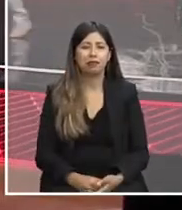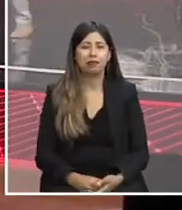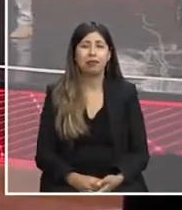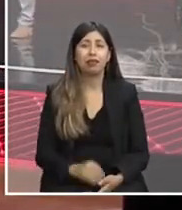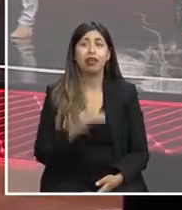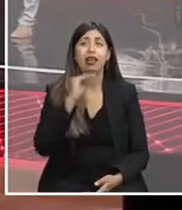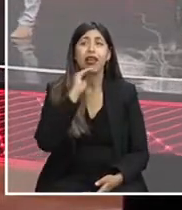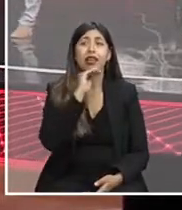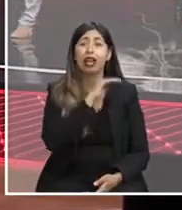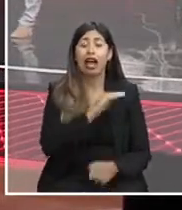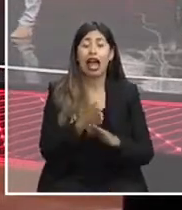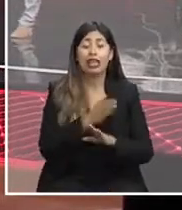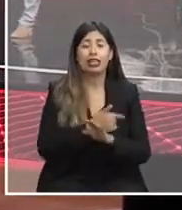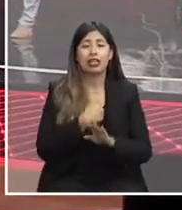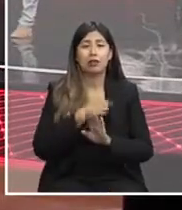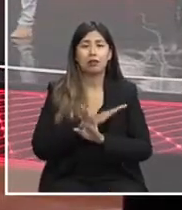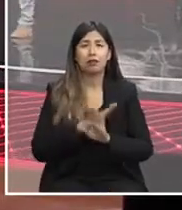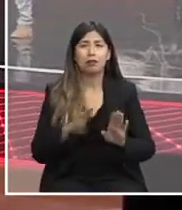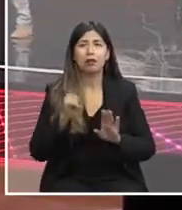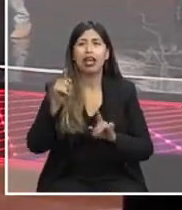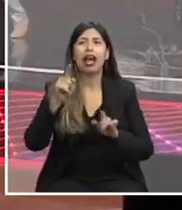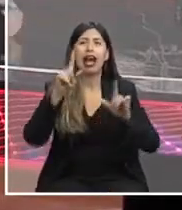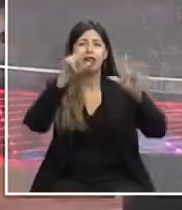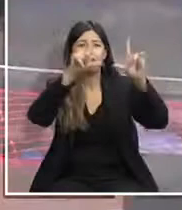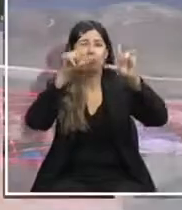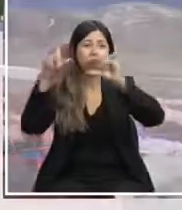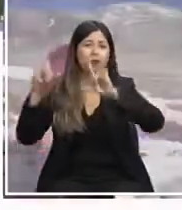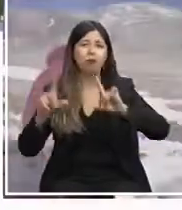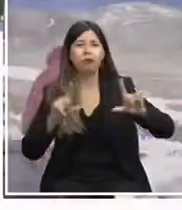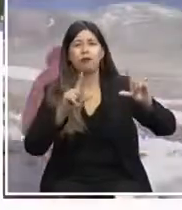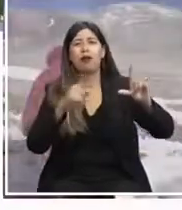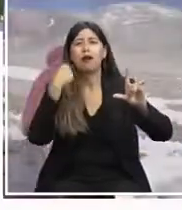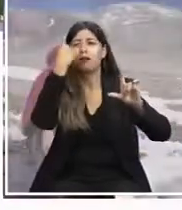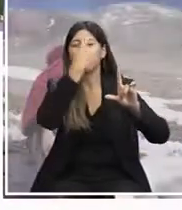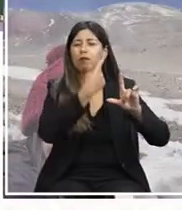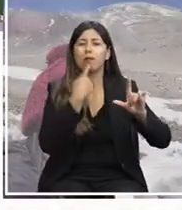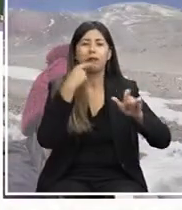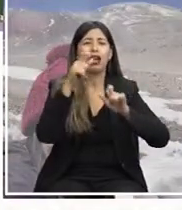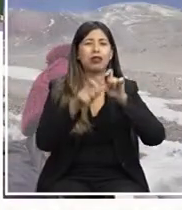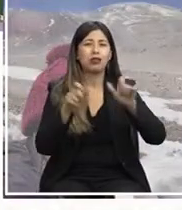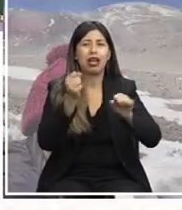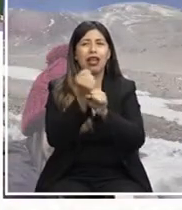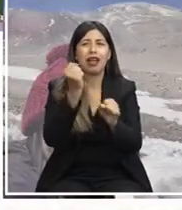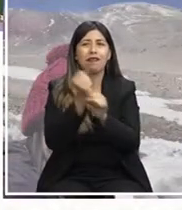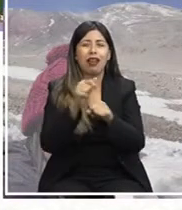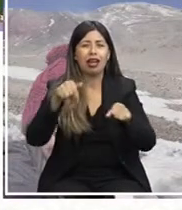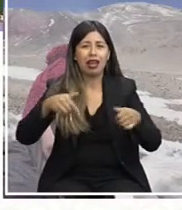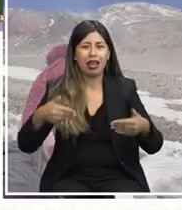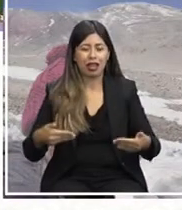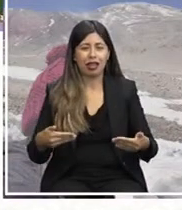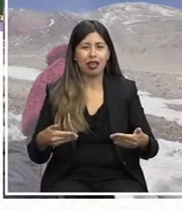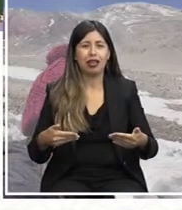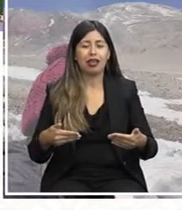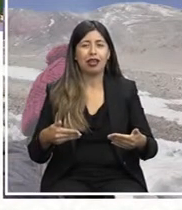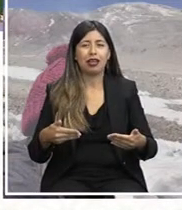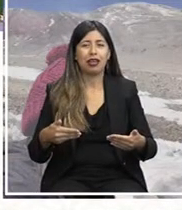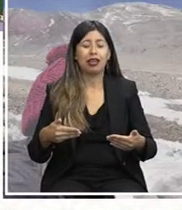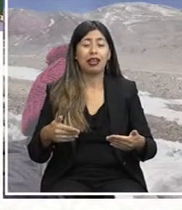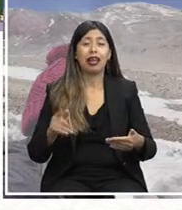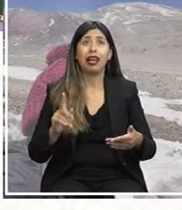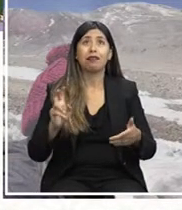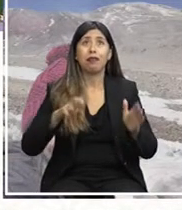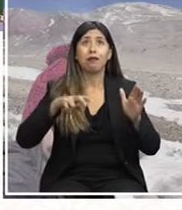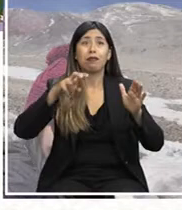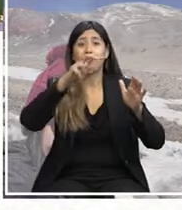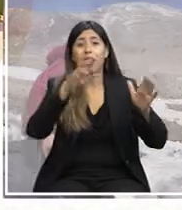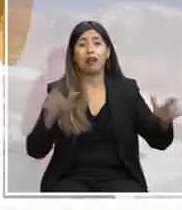Rápidamente, antes de finalizar, aquí aparecen algunos rostros de personas que están en este trabajo, tanto desde Kelar Volcanes como de